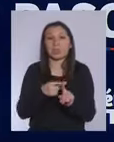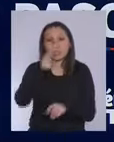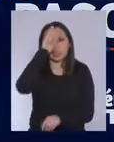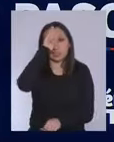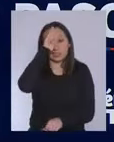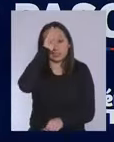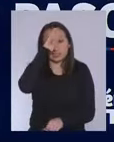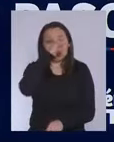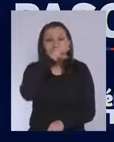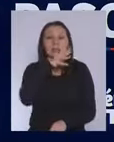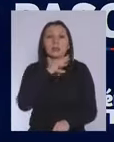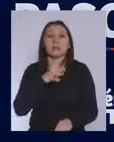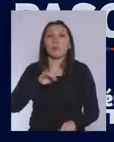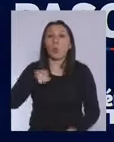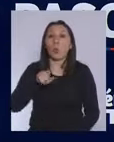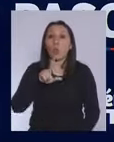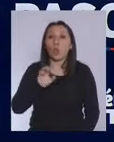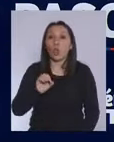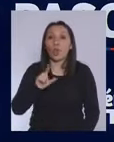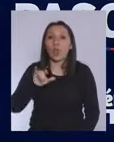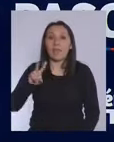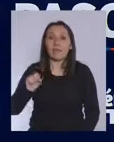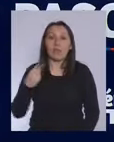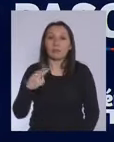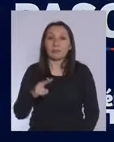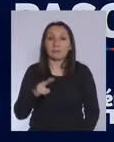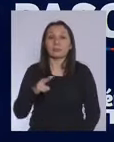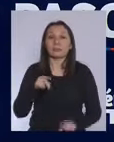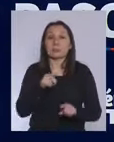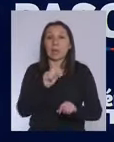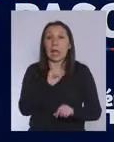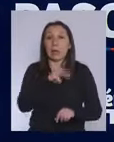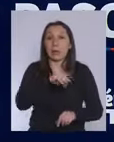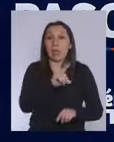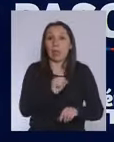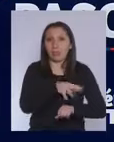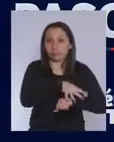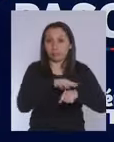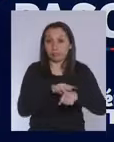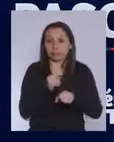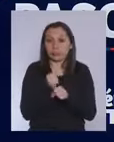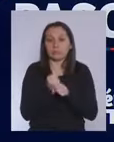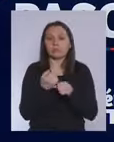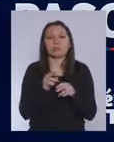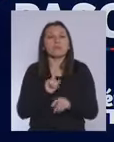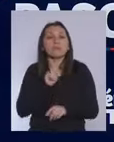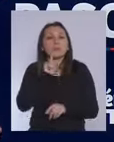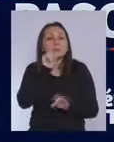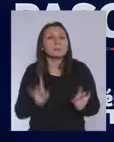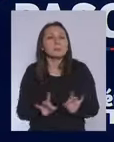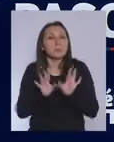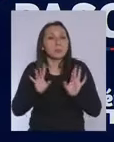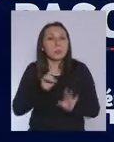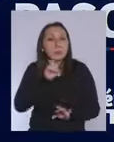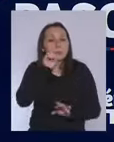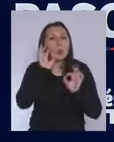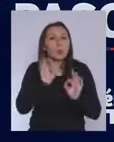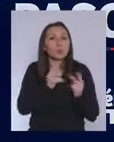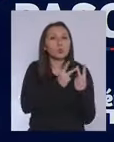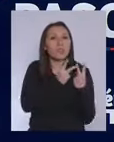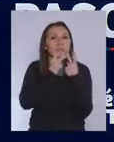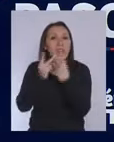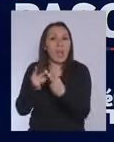armada el almirante julio leiva molina bueno como usted bien dice se realizó un examen de pcr de forma preventiva por un viaje que se